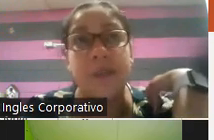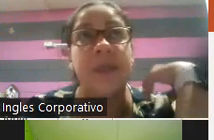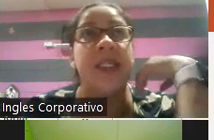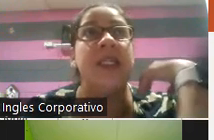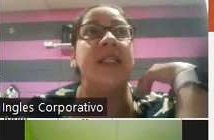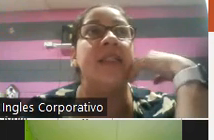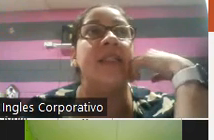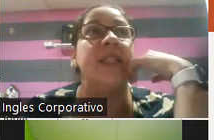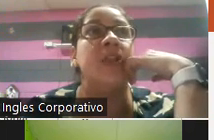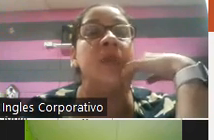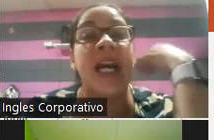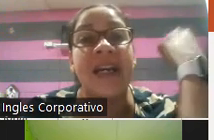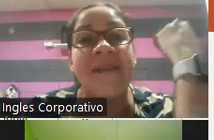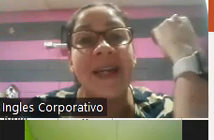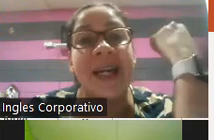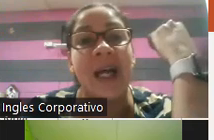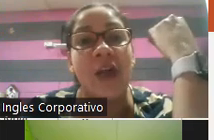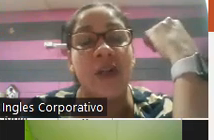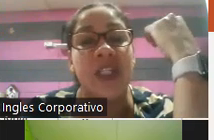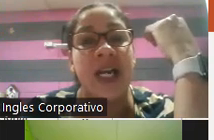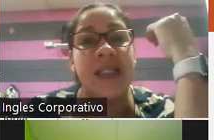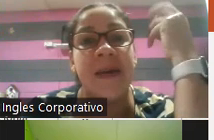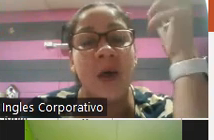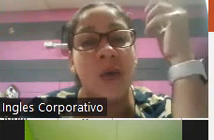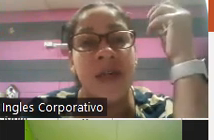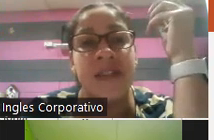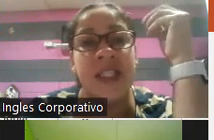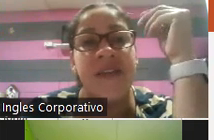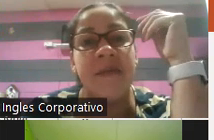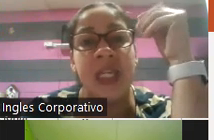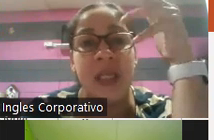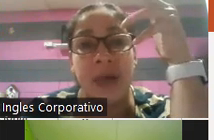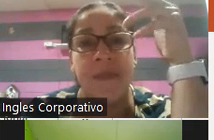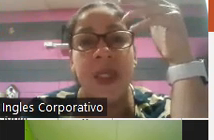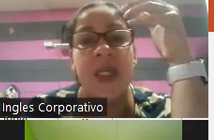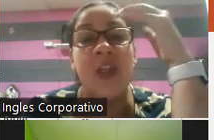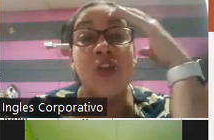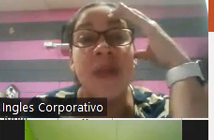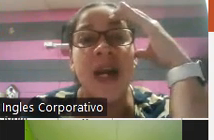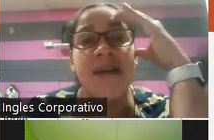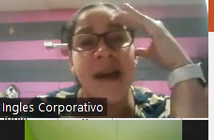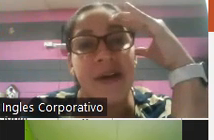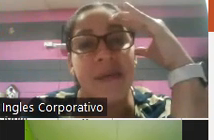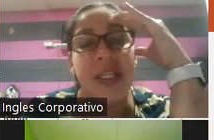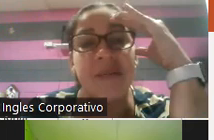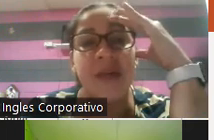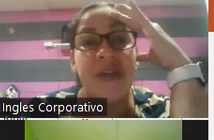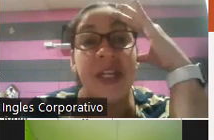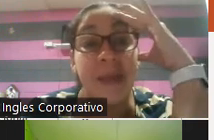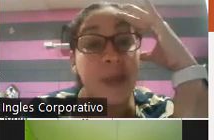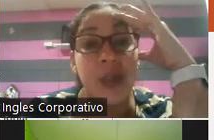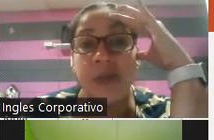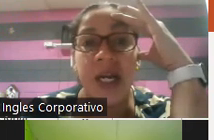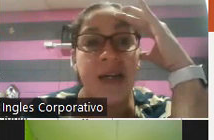laptop eh No me agarraba el cargador o sea andaba con una batería bien mínima y no me agarraba miren